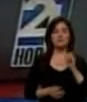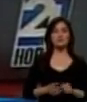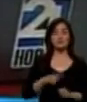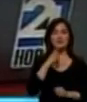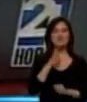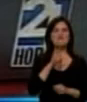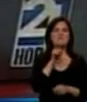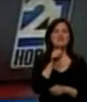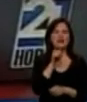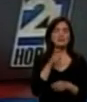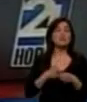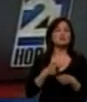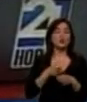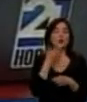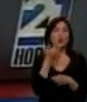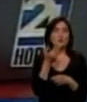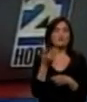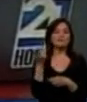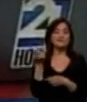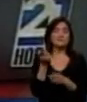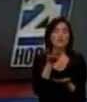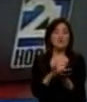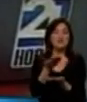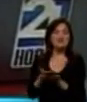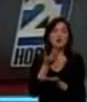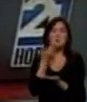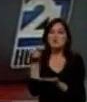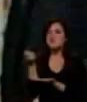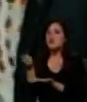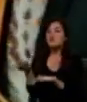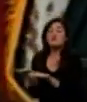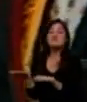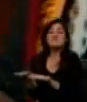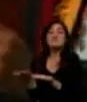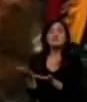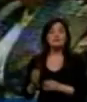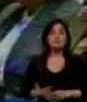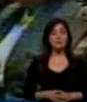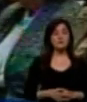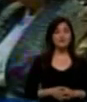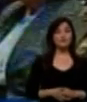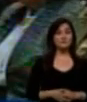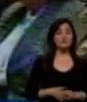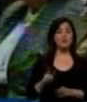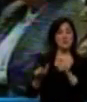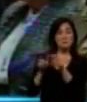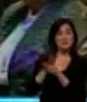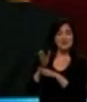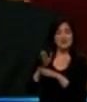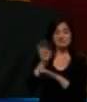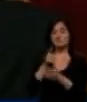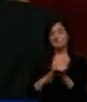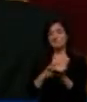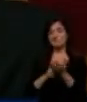falta especificar cómo se financiarán las ofertas de campaña. Que políticamente hablando, frases como